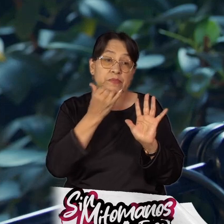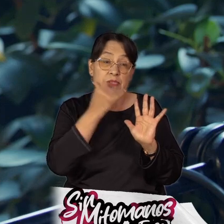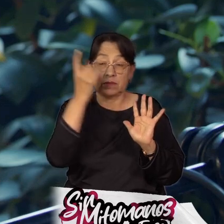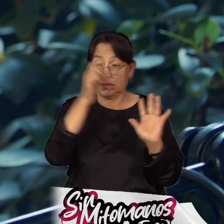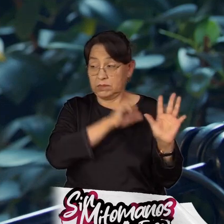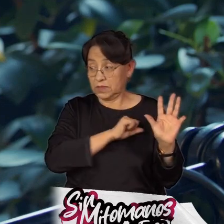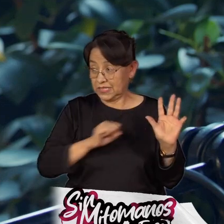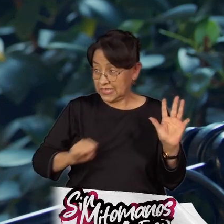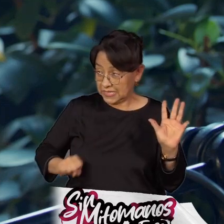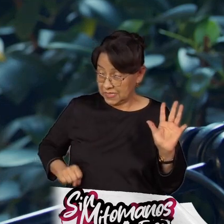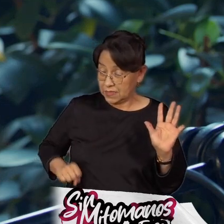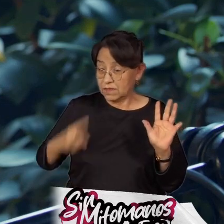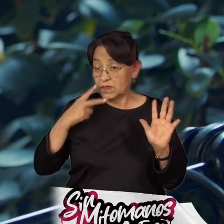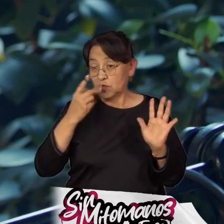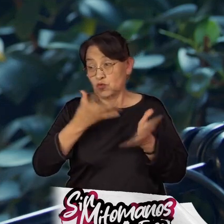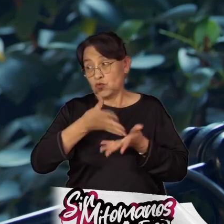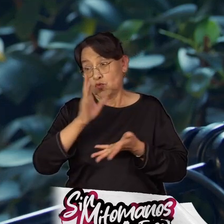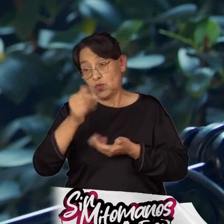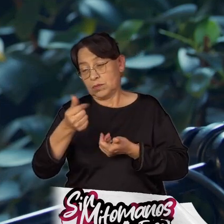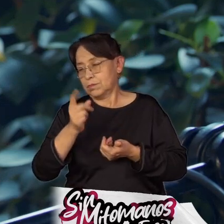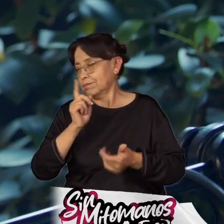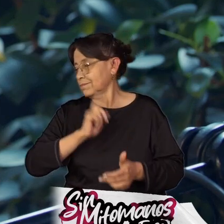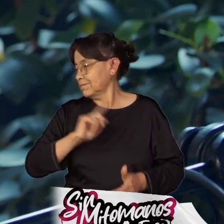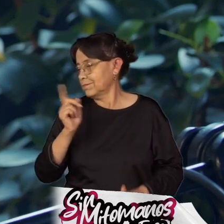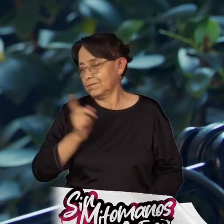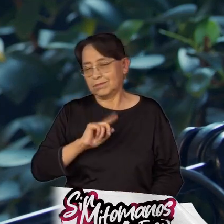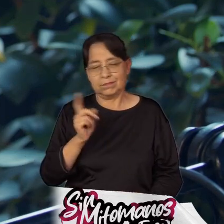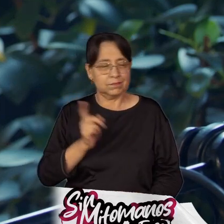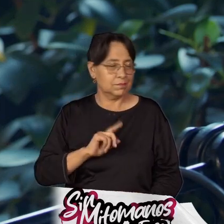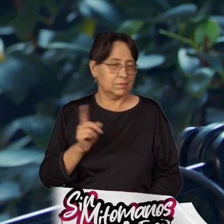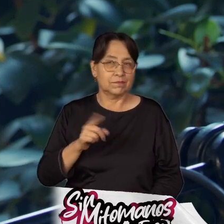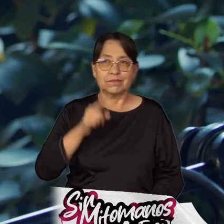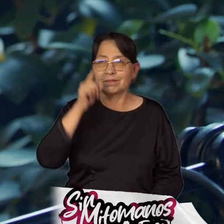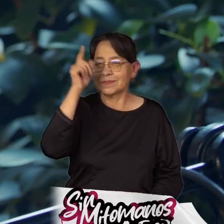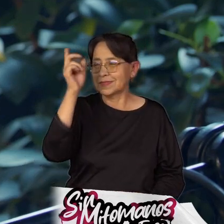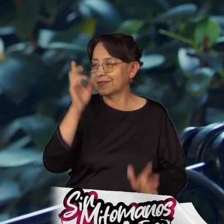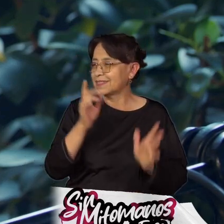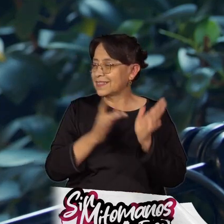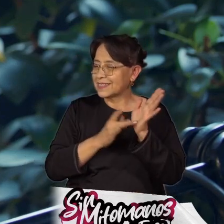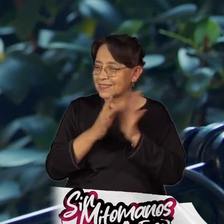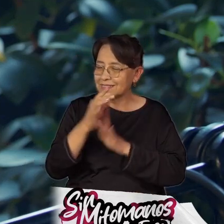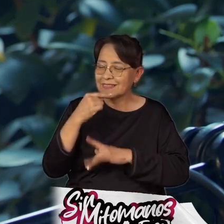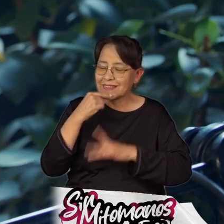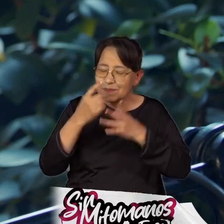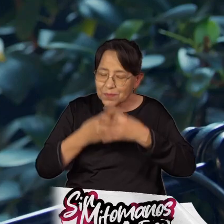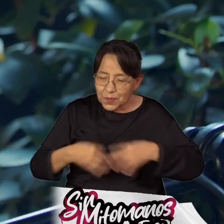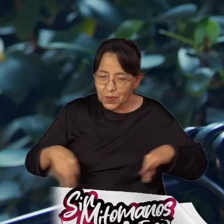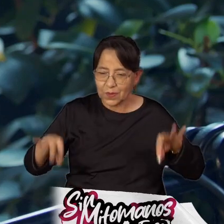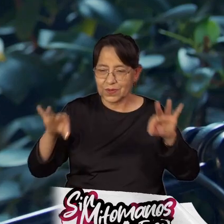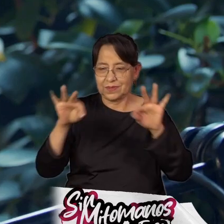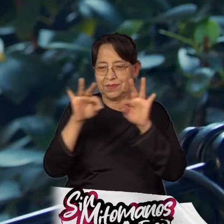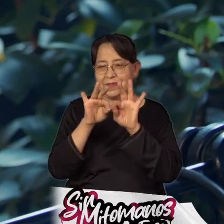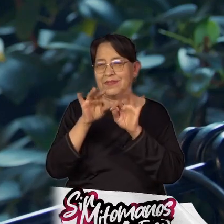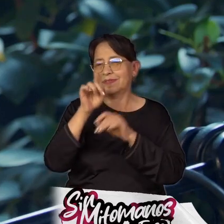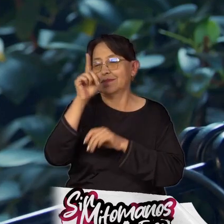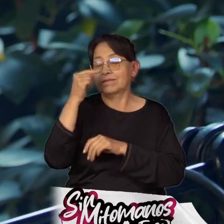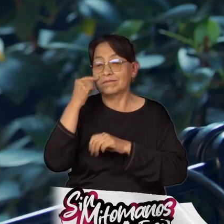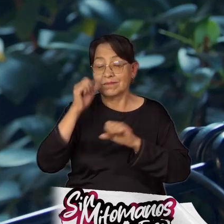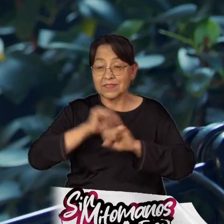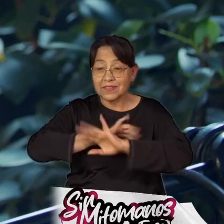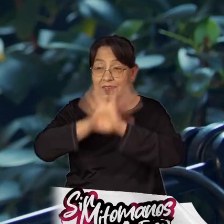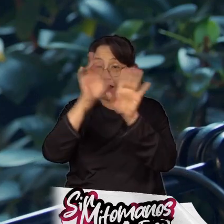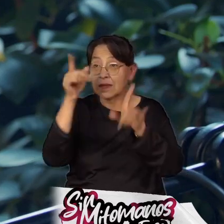Y lo que al Señor no le importa no es si es rico o es pobre, lo que a Él le importa dejar en claro es que no le